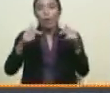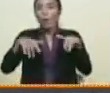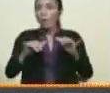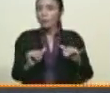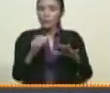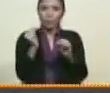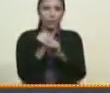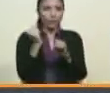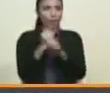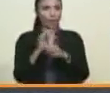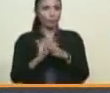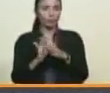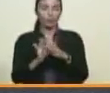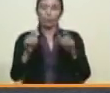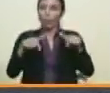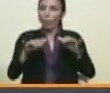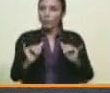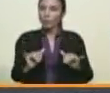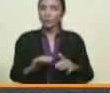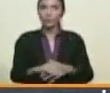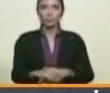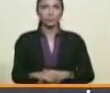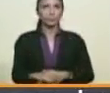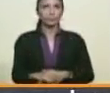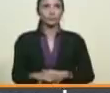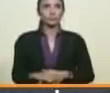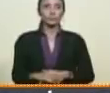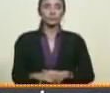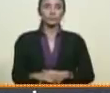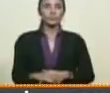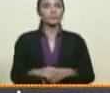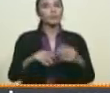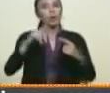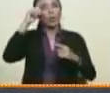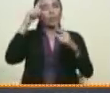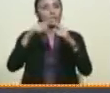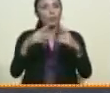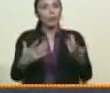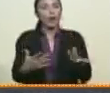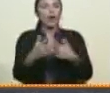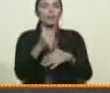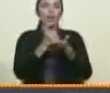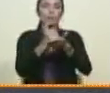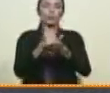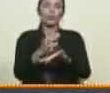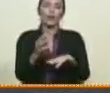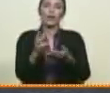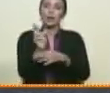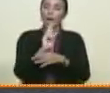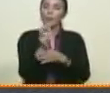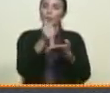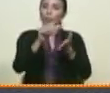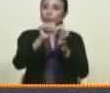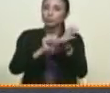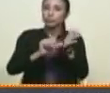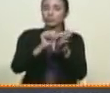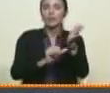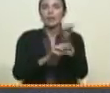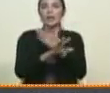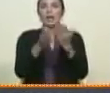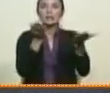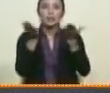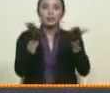operaciones del hospital en el plan nacional quirúrgico aquí mira va a ver servicios de emergencia